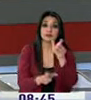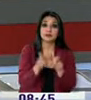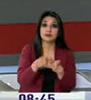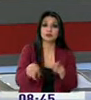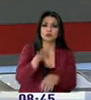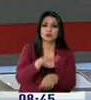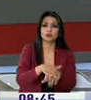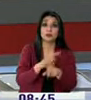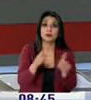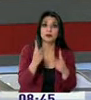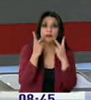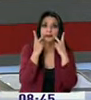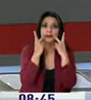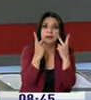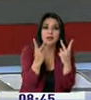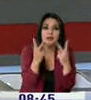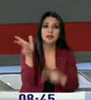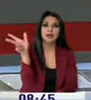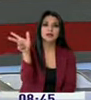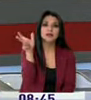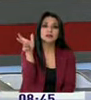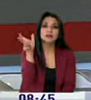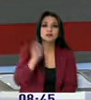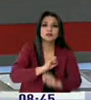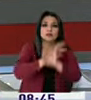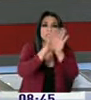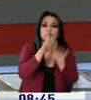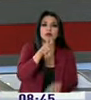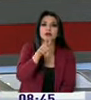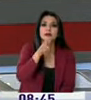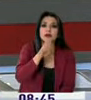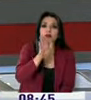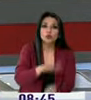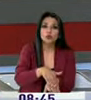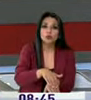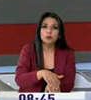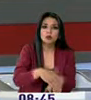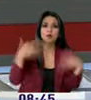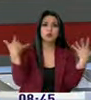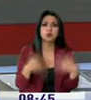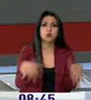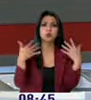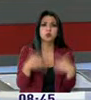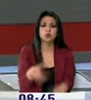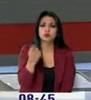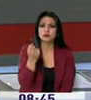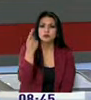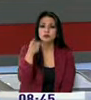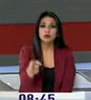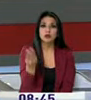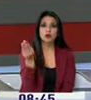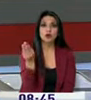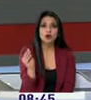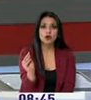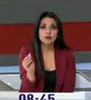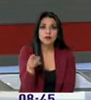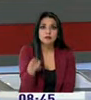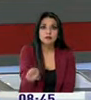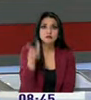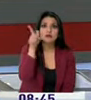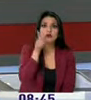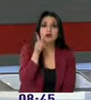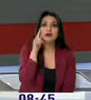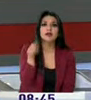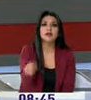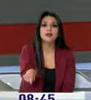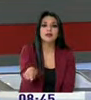víctimas. Pero tenga la amabilidad, escuche lo que vamos a contarles, porque realmente es increíble. Una adolescente es la que servía